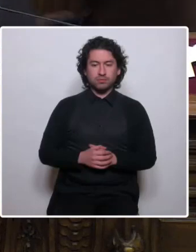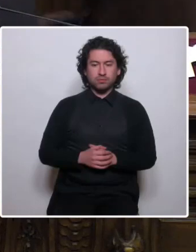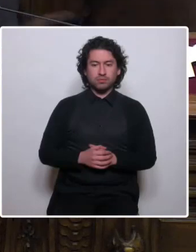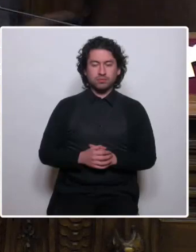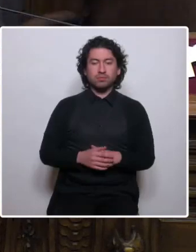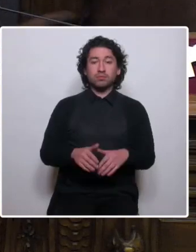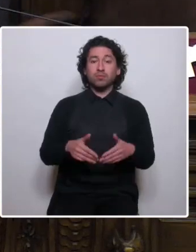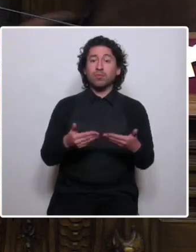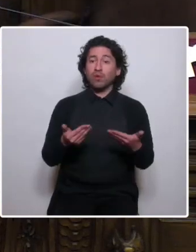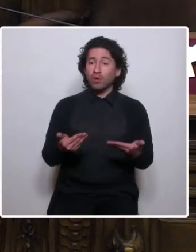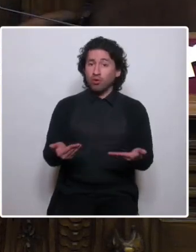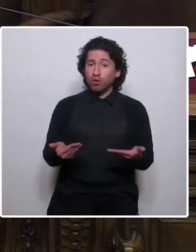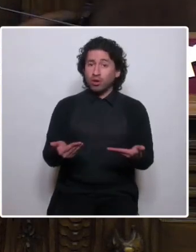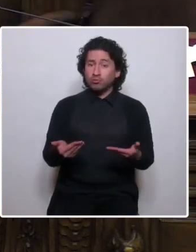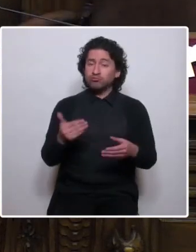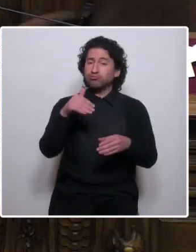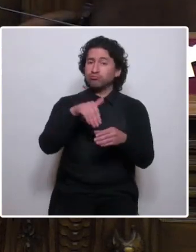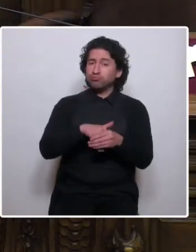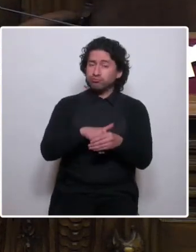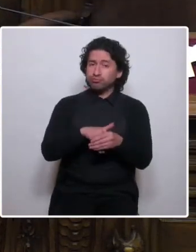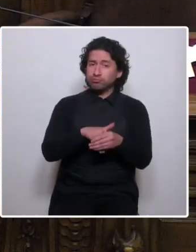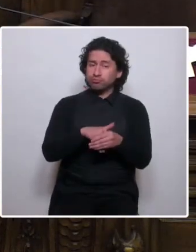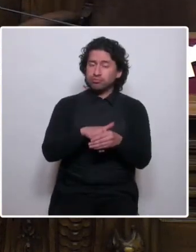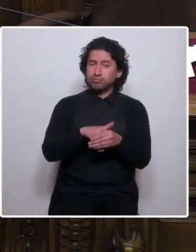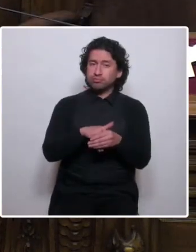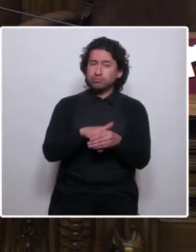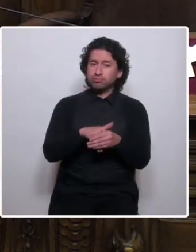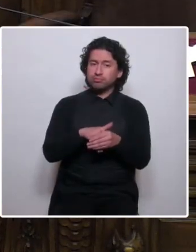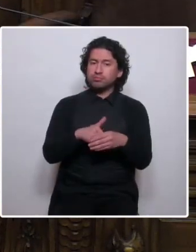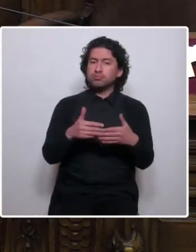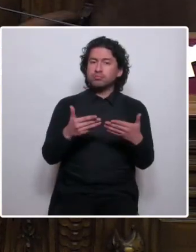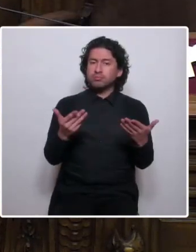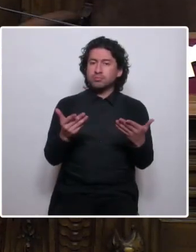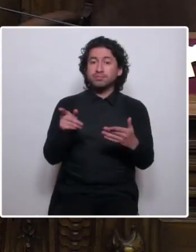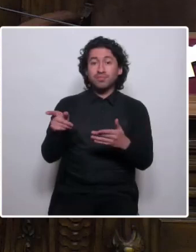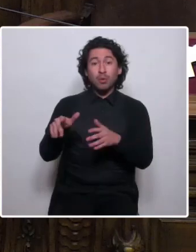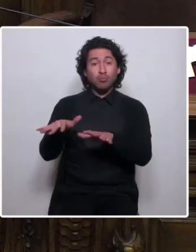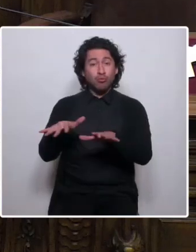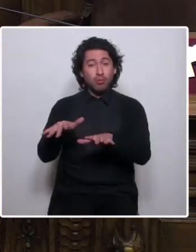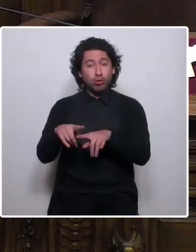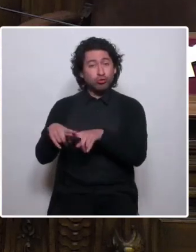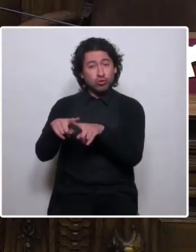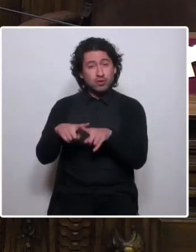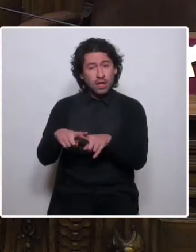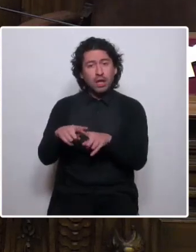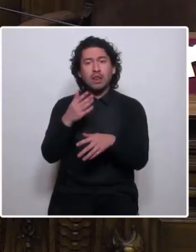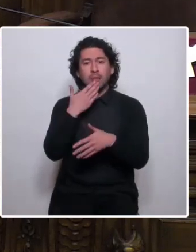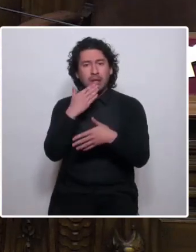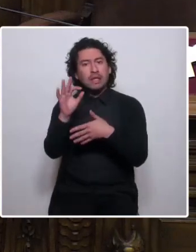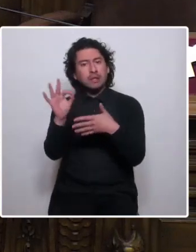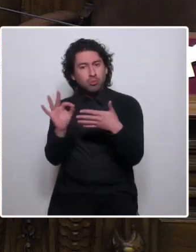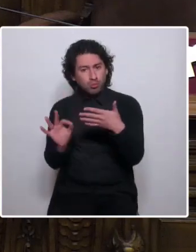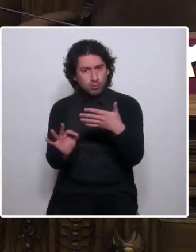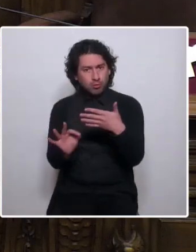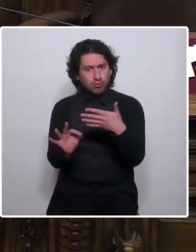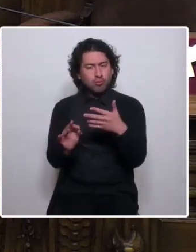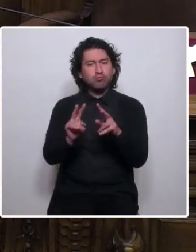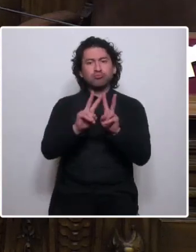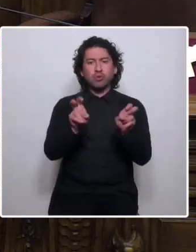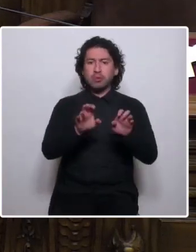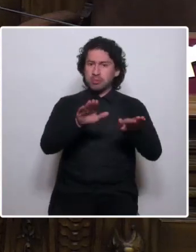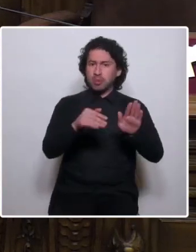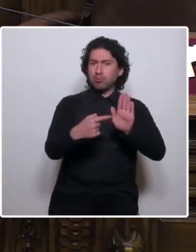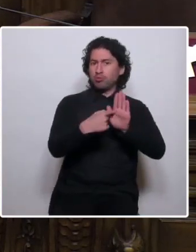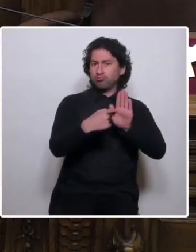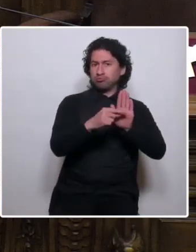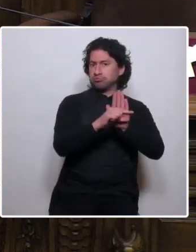Corresponde votar a continuación la propuesta de Movimientos Sociales y Lista del Pueblo sobre este mismo número que